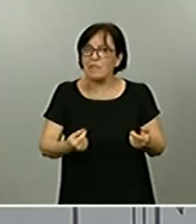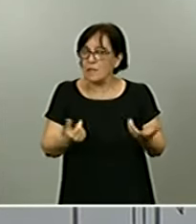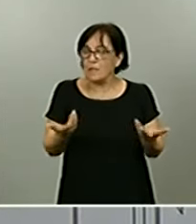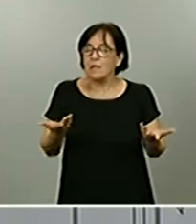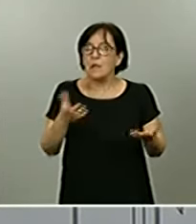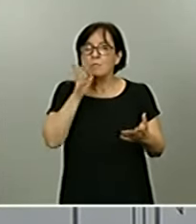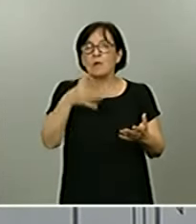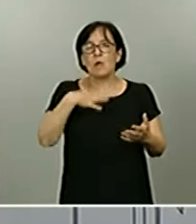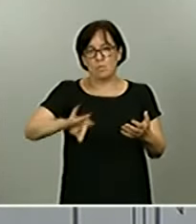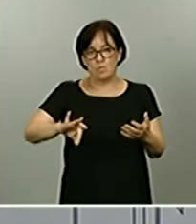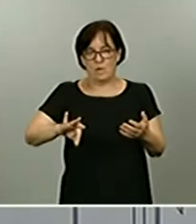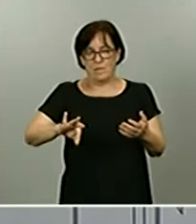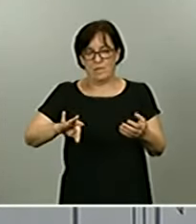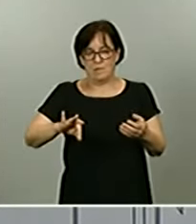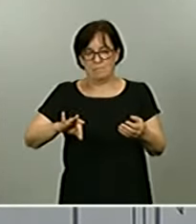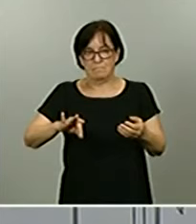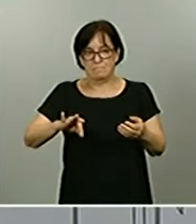generalizar.